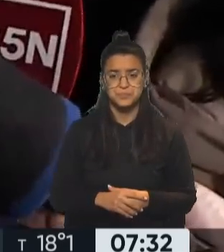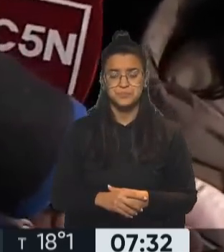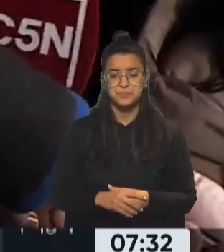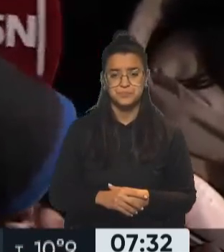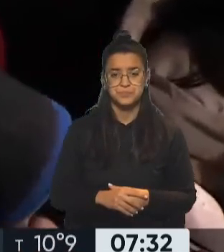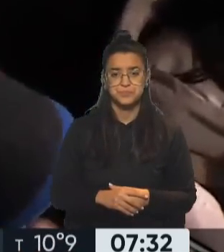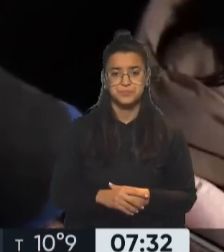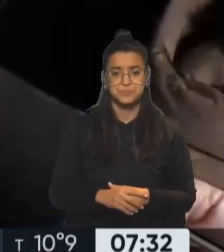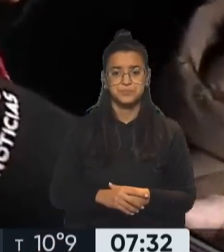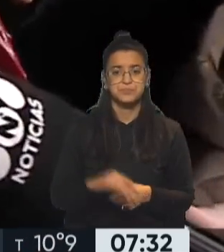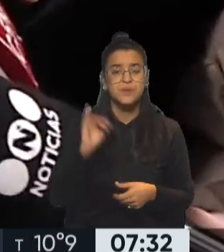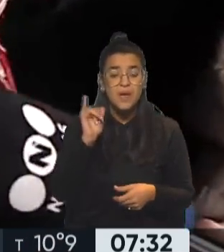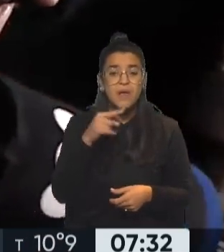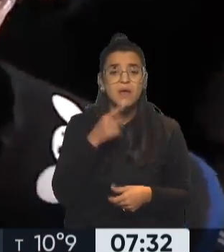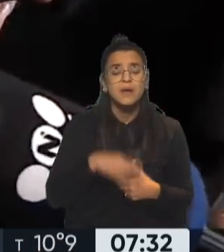Sí.